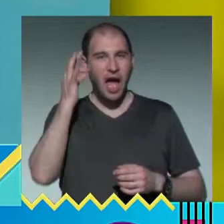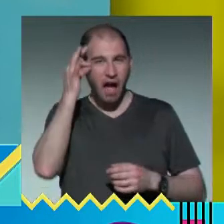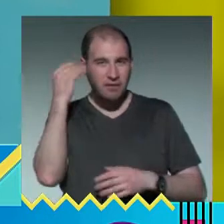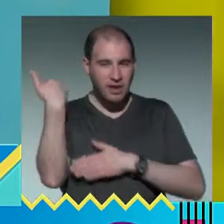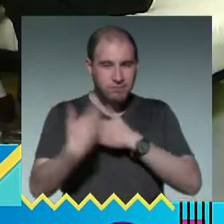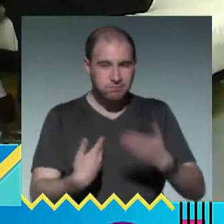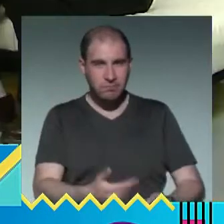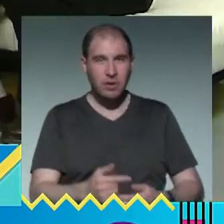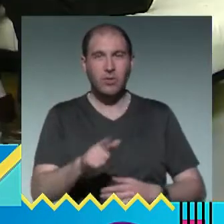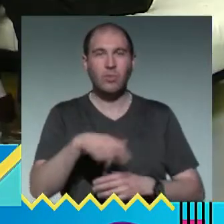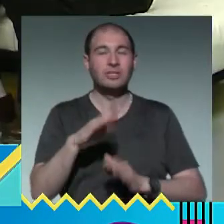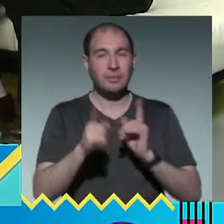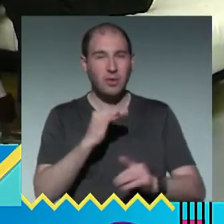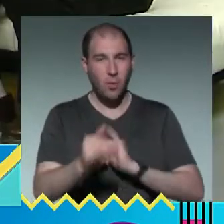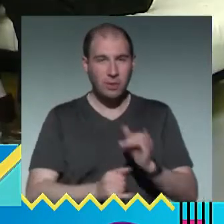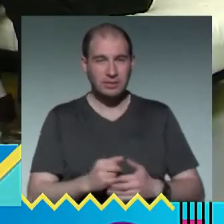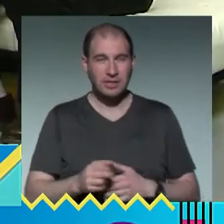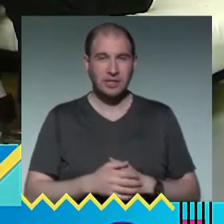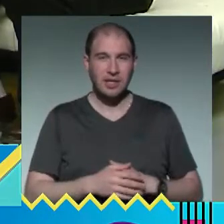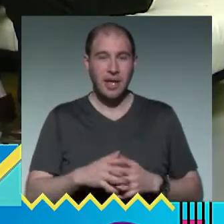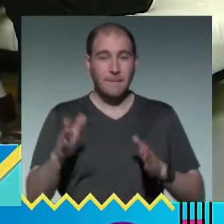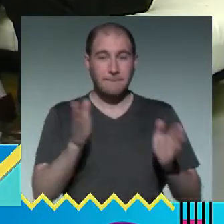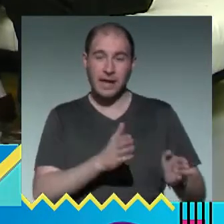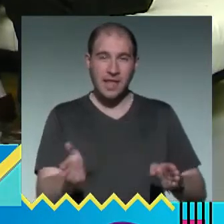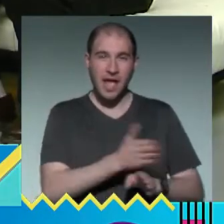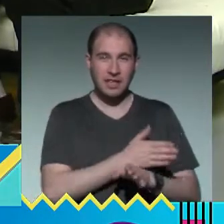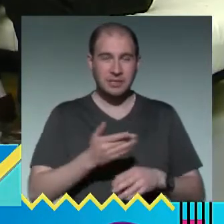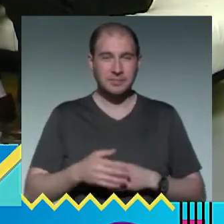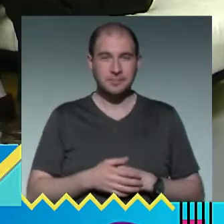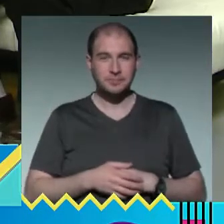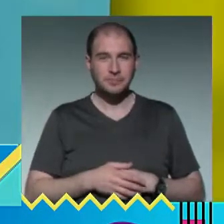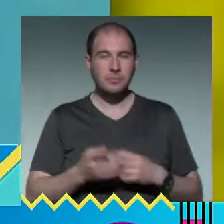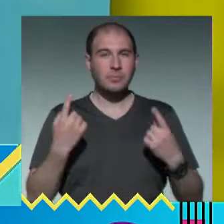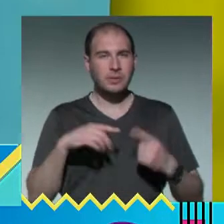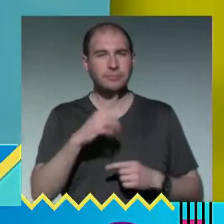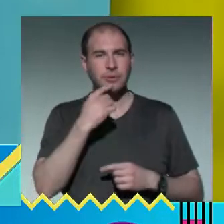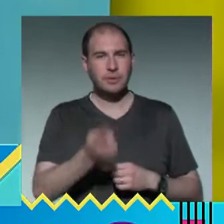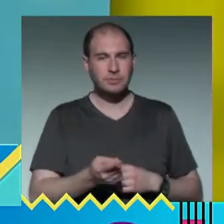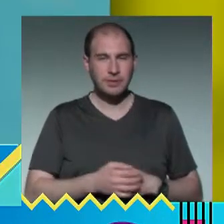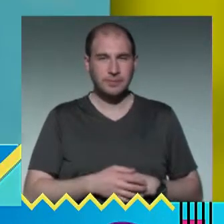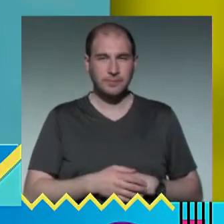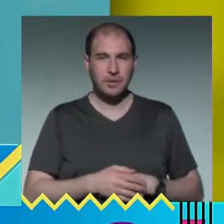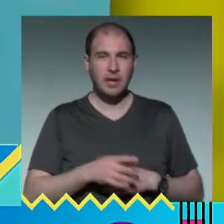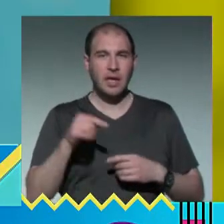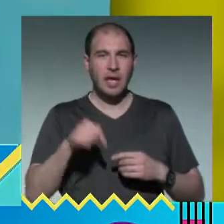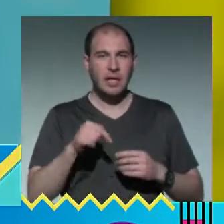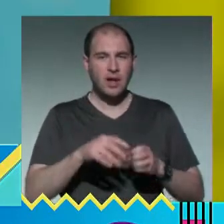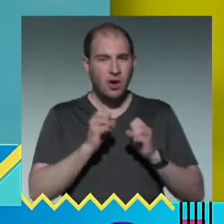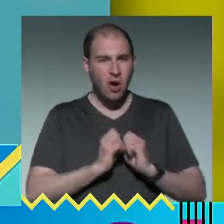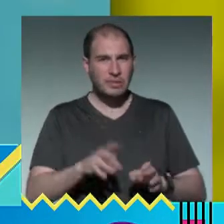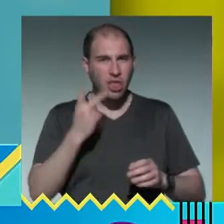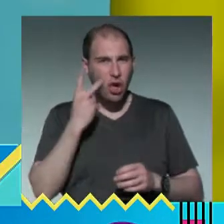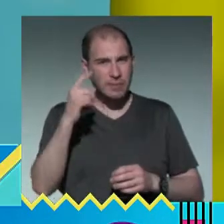afrodescendientes, ¿no? Lo decían ustedes también en el bloque anterior, ¿no? Un poco sobre eso. Pero la pregunta en definitiva es, ¿esto empezó a ser así